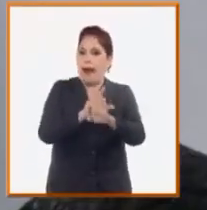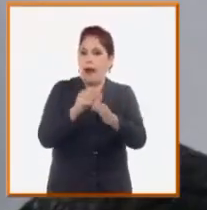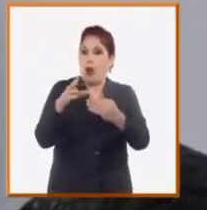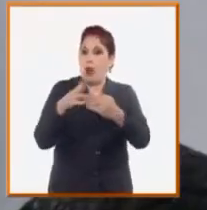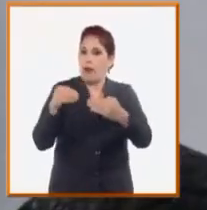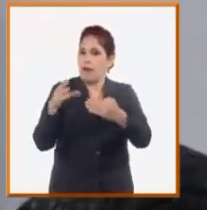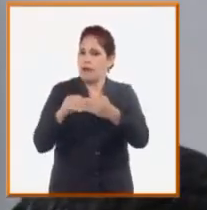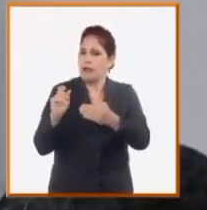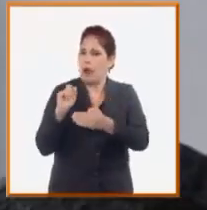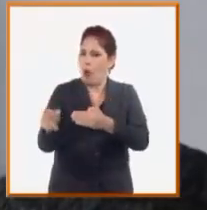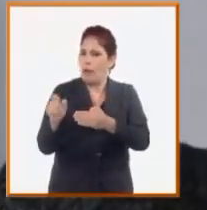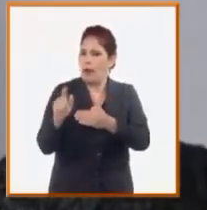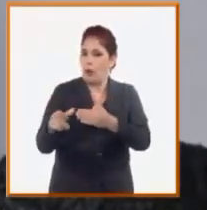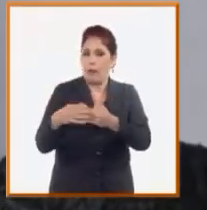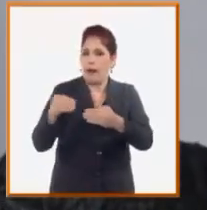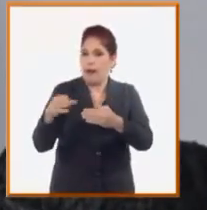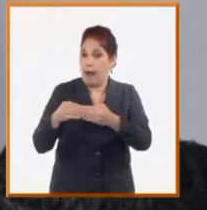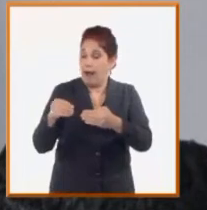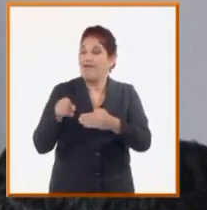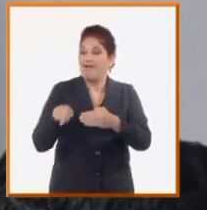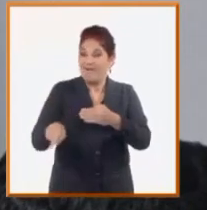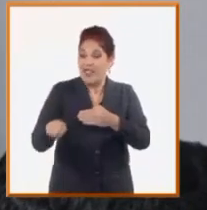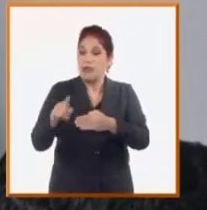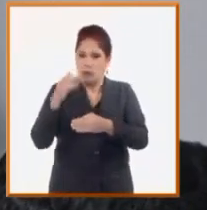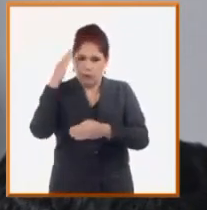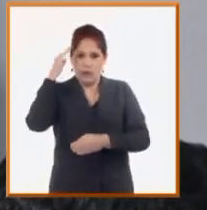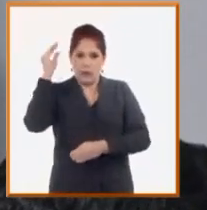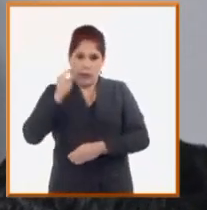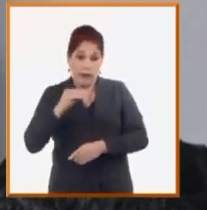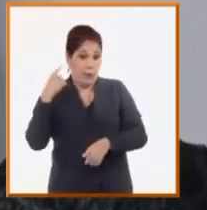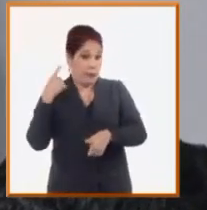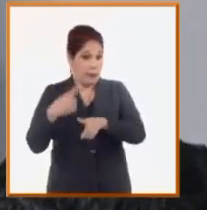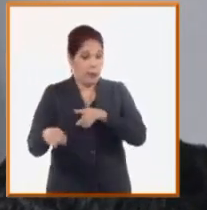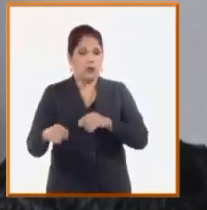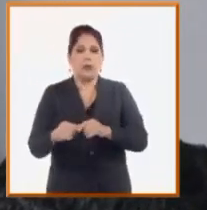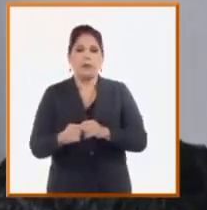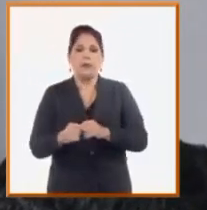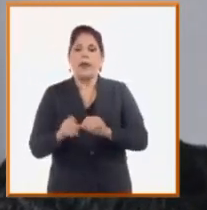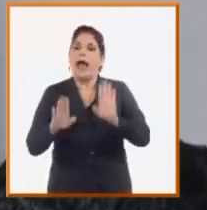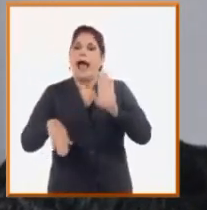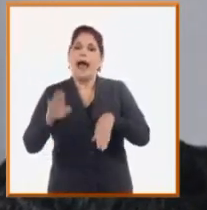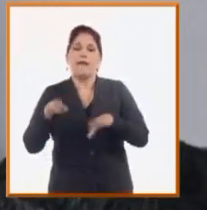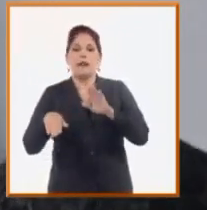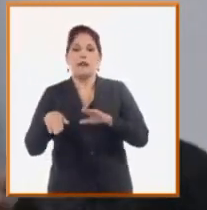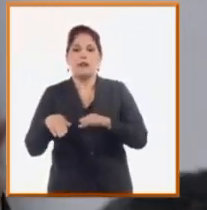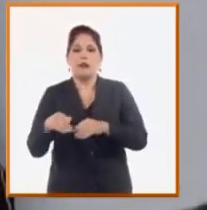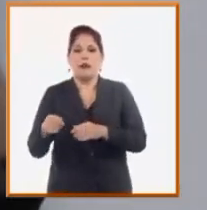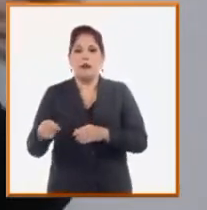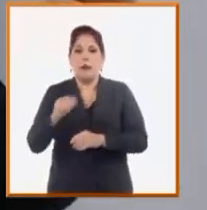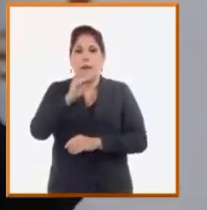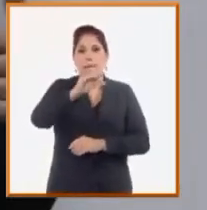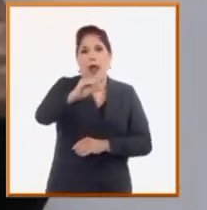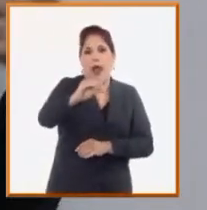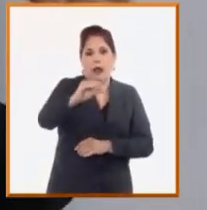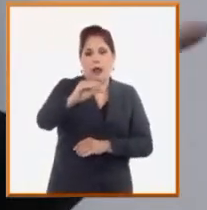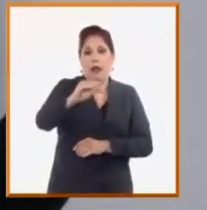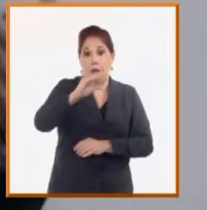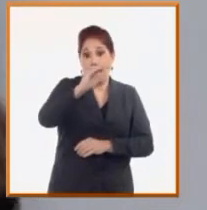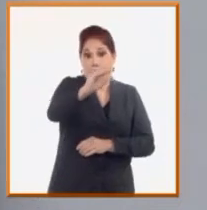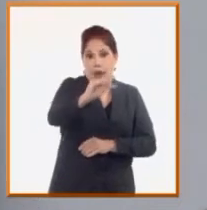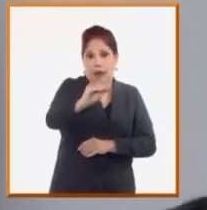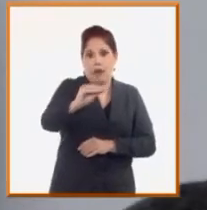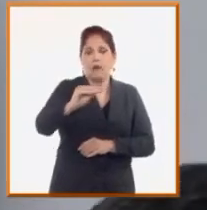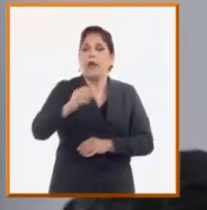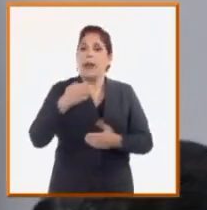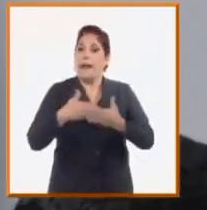mercado informal o ilegal de divisas, remuneraciones que son más altas que en el sector estatal y eso genera